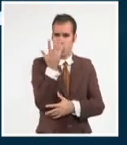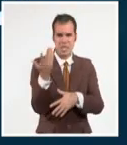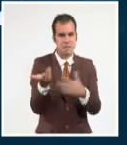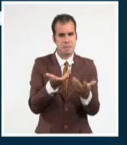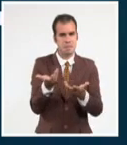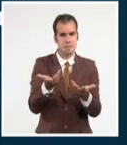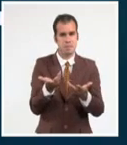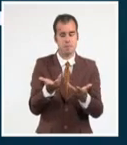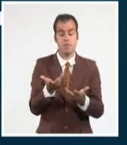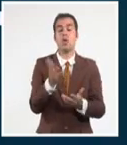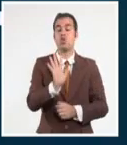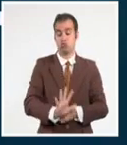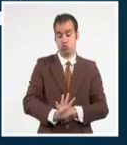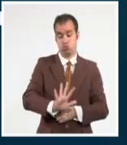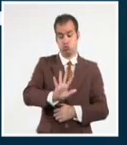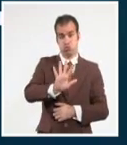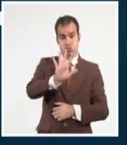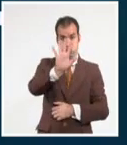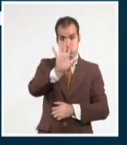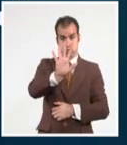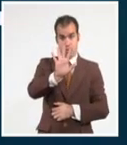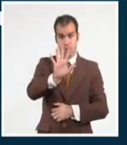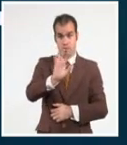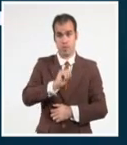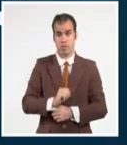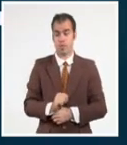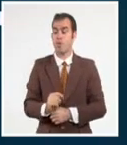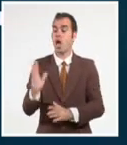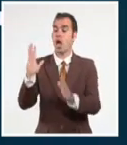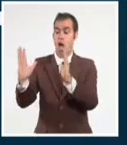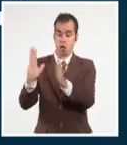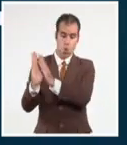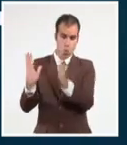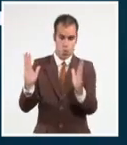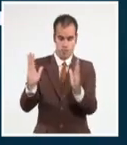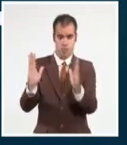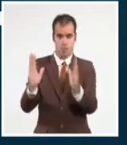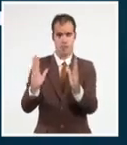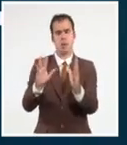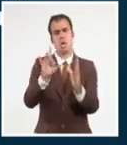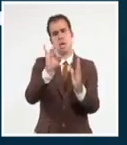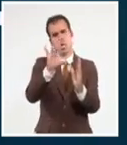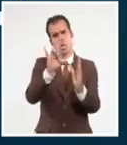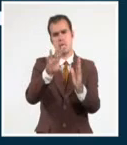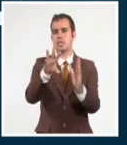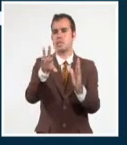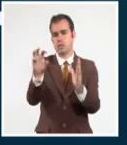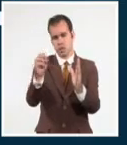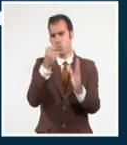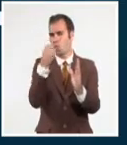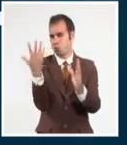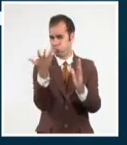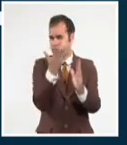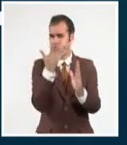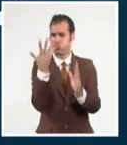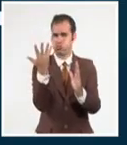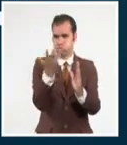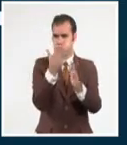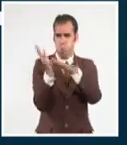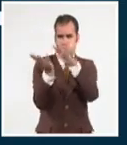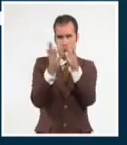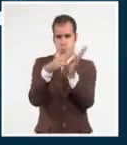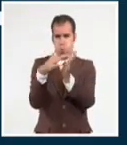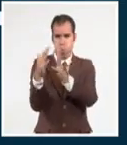de región sur en la parte occidental y central con velocidades entre 15 y 30 kilómetros por hora y soplarán